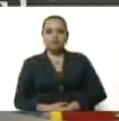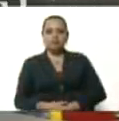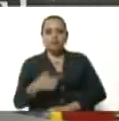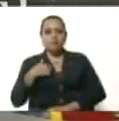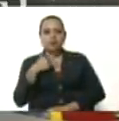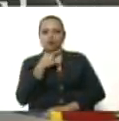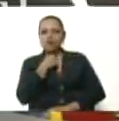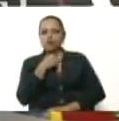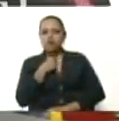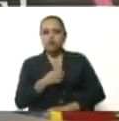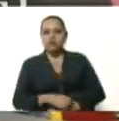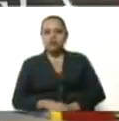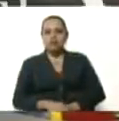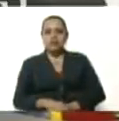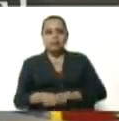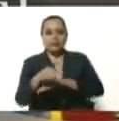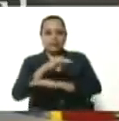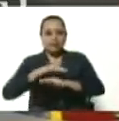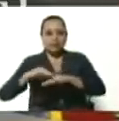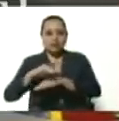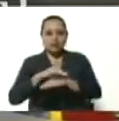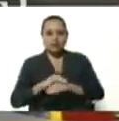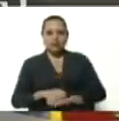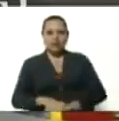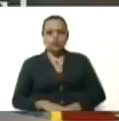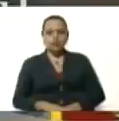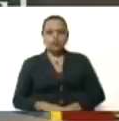gustaría al ministro, compañero